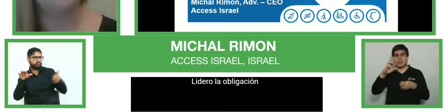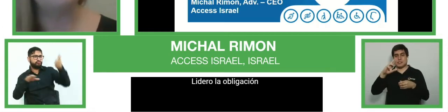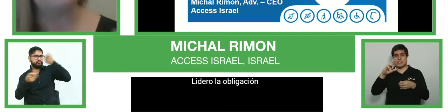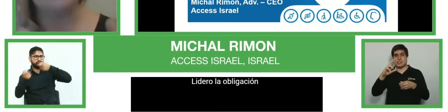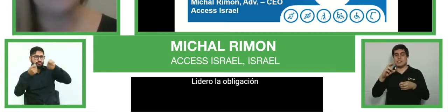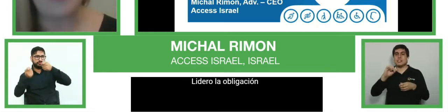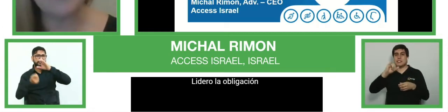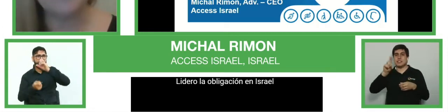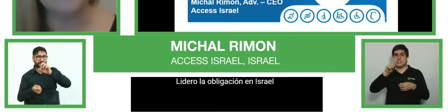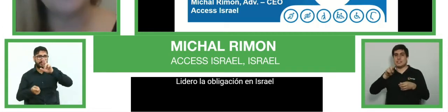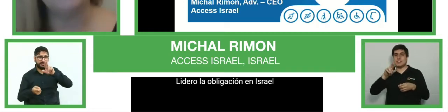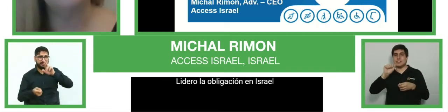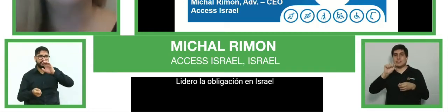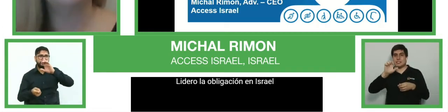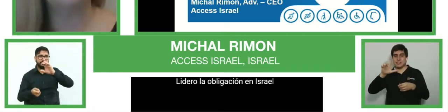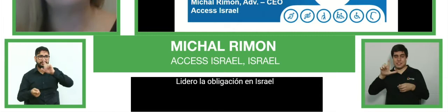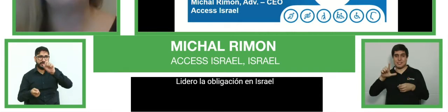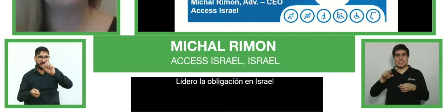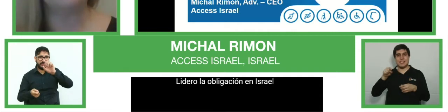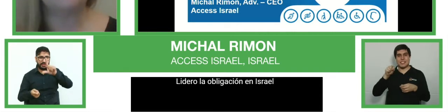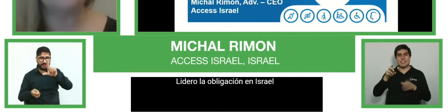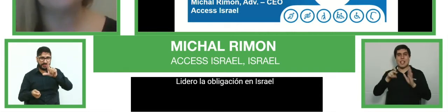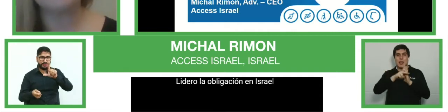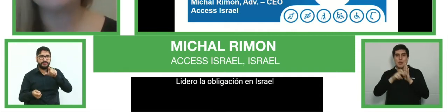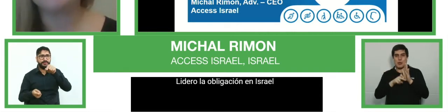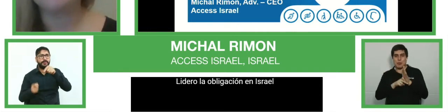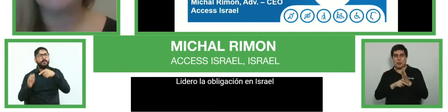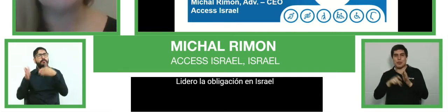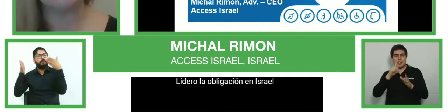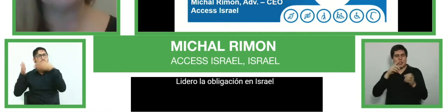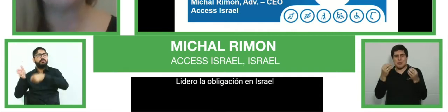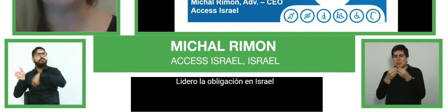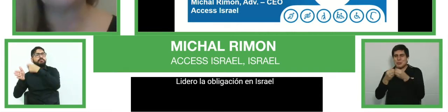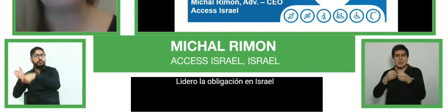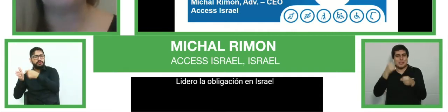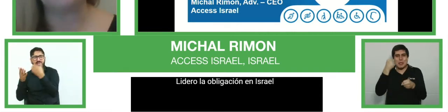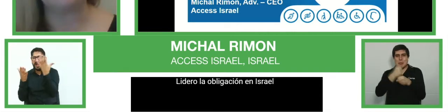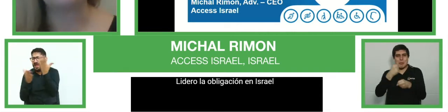jefe muy orgullosa, pero de un proyecto que tiene muchas personas trabajando en